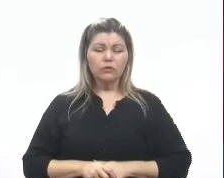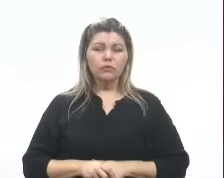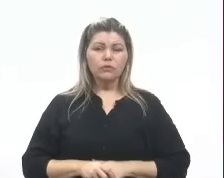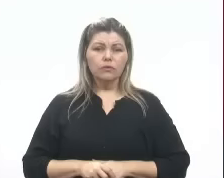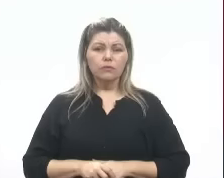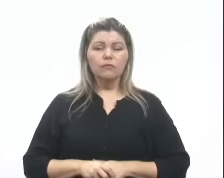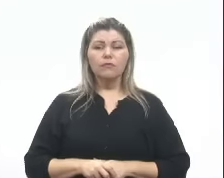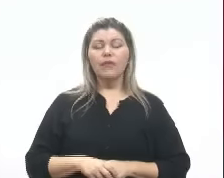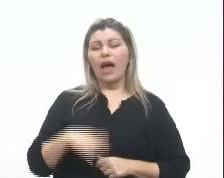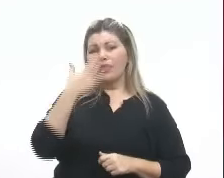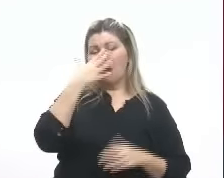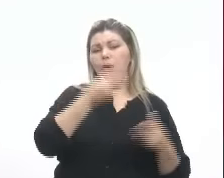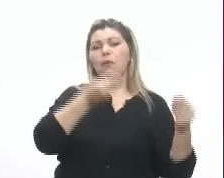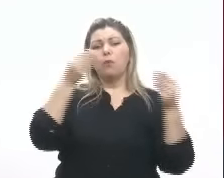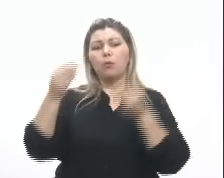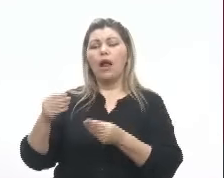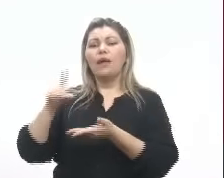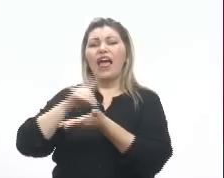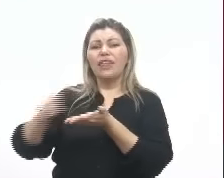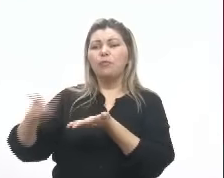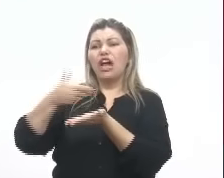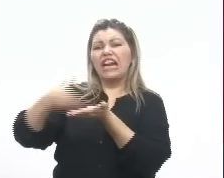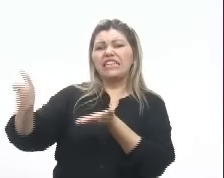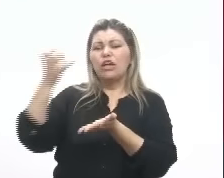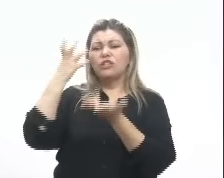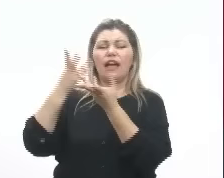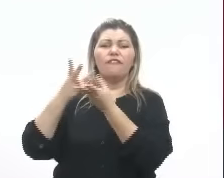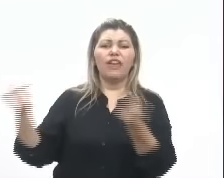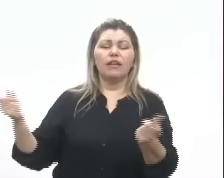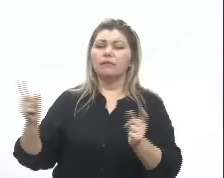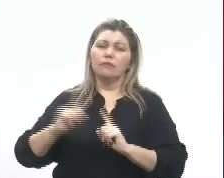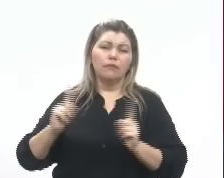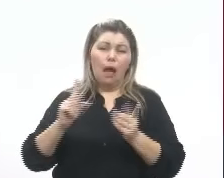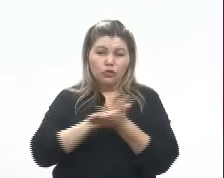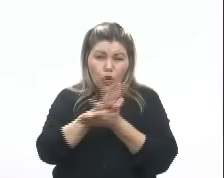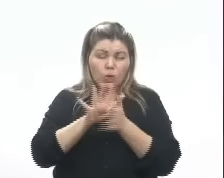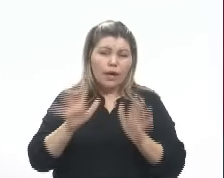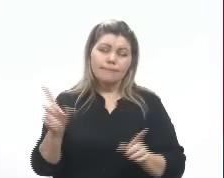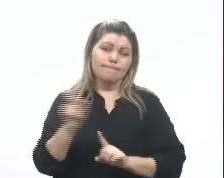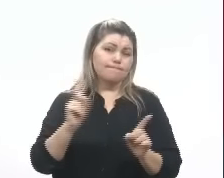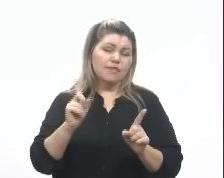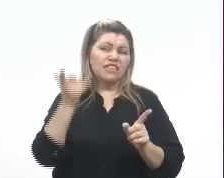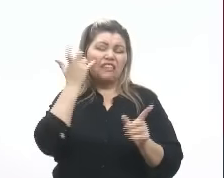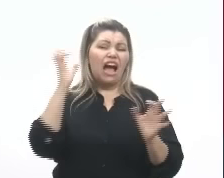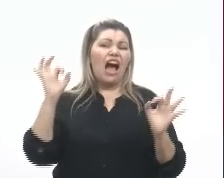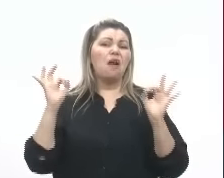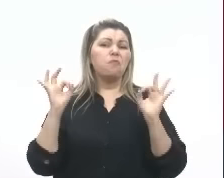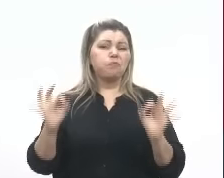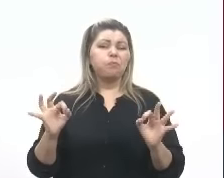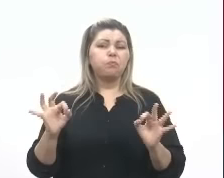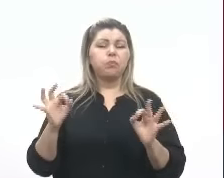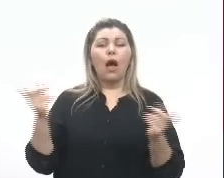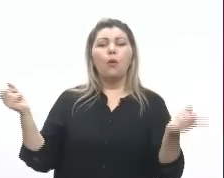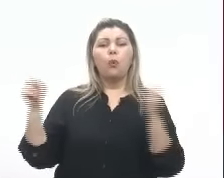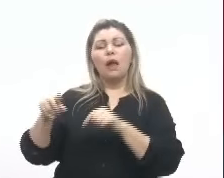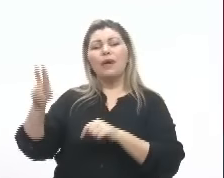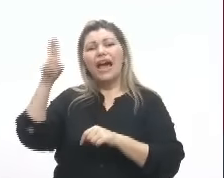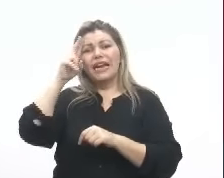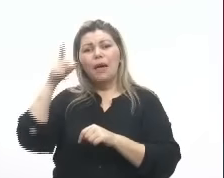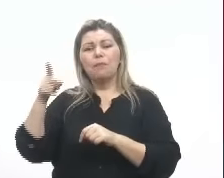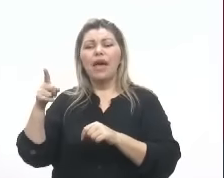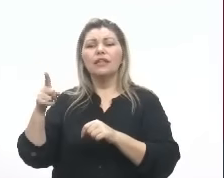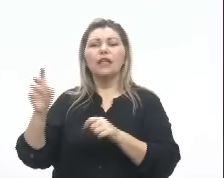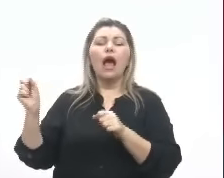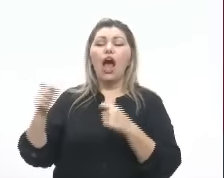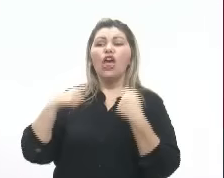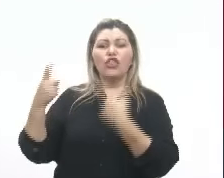Va a ir a diputados y diputados lo rechazan y ya terminó el problema acá. Terminó el problema. Cámara Iniciadora, bueno, se respeta y le dan poder